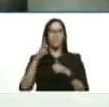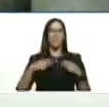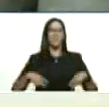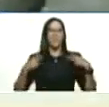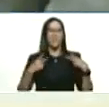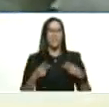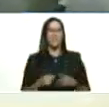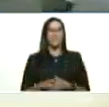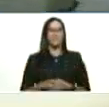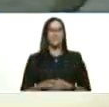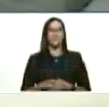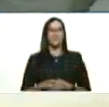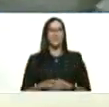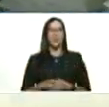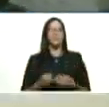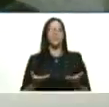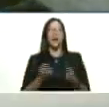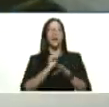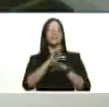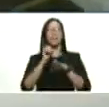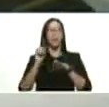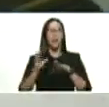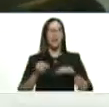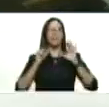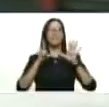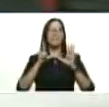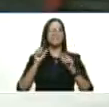Nutrivida. Para distribuir a 7.500.000 hogares